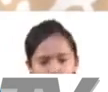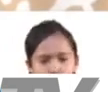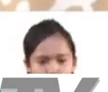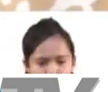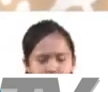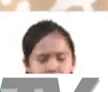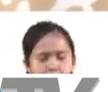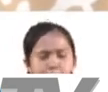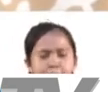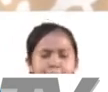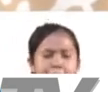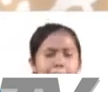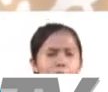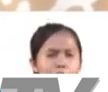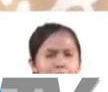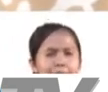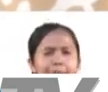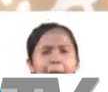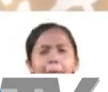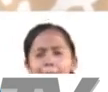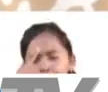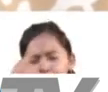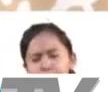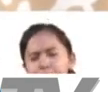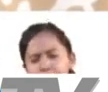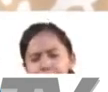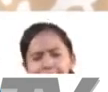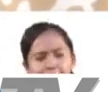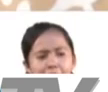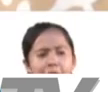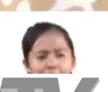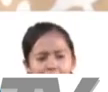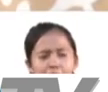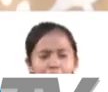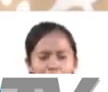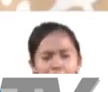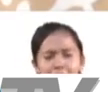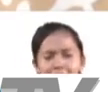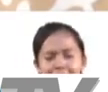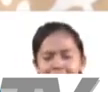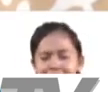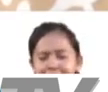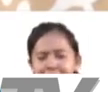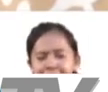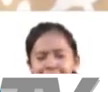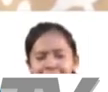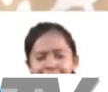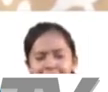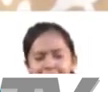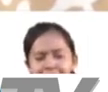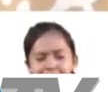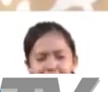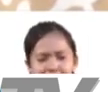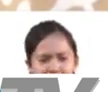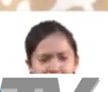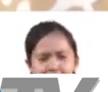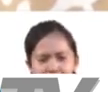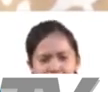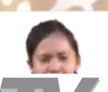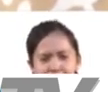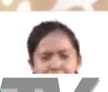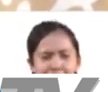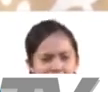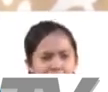permitir la movilidad de quienes viven hoy en el pueblo de Santa Fe y colonias cercanas, que está en la alcaldía